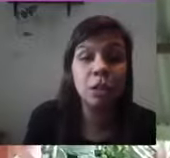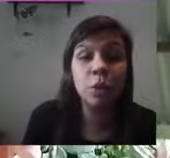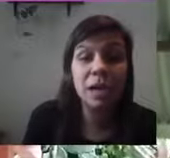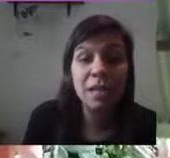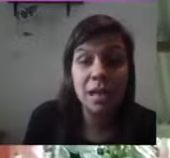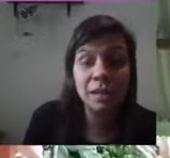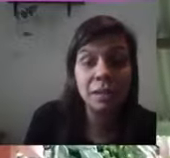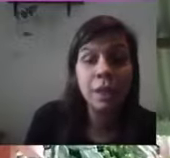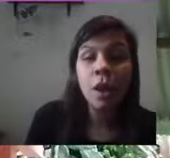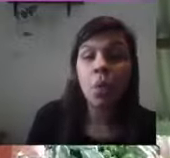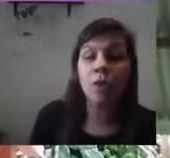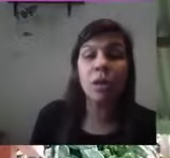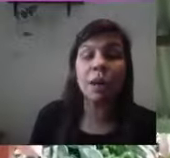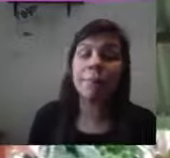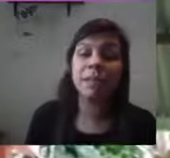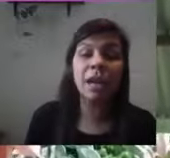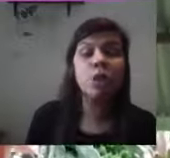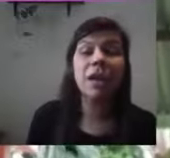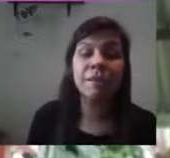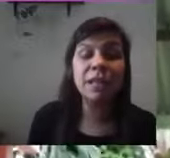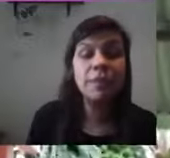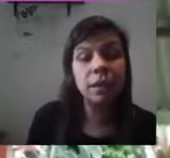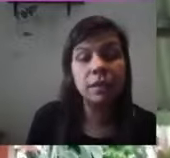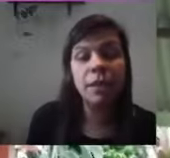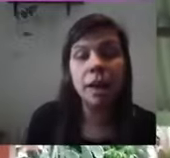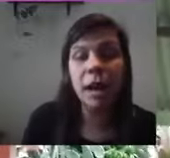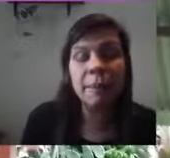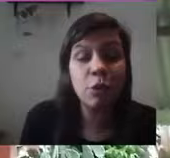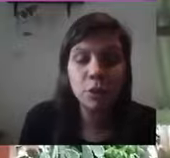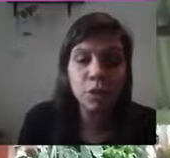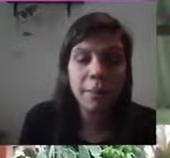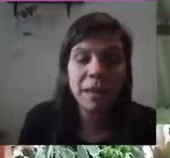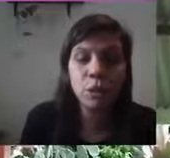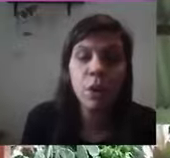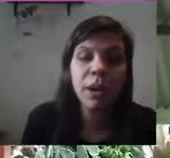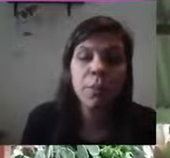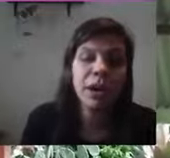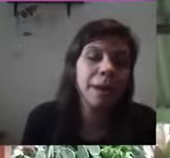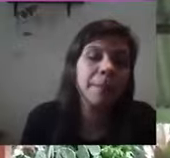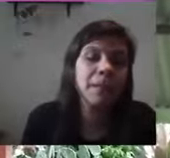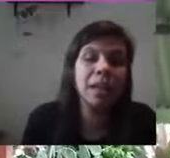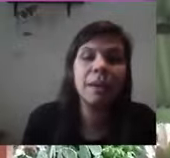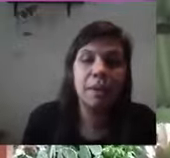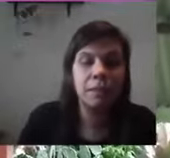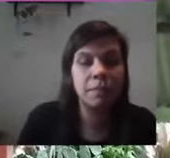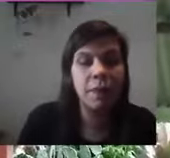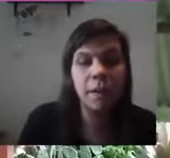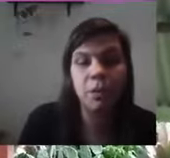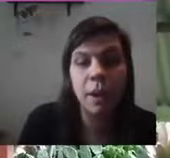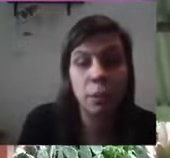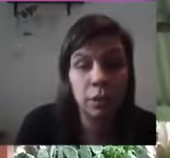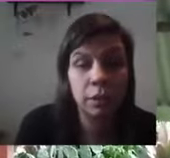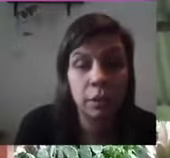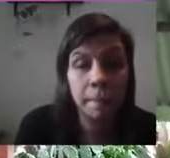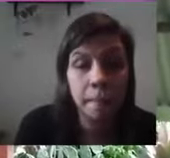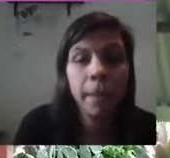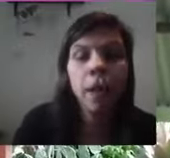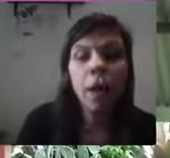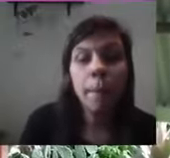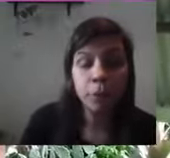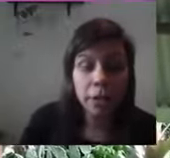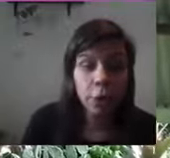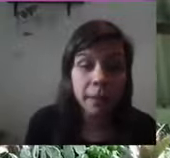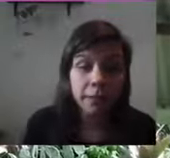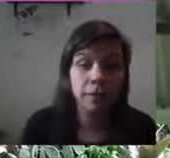entrada del distrito de Cañazas, cuando el empresario David Virsi amenazó a una mujer campesina que participaba en una protesta.